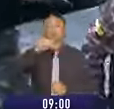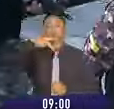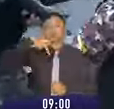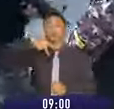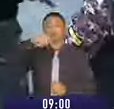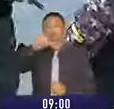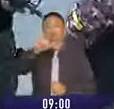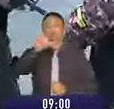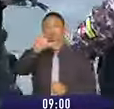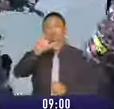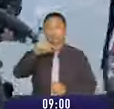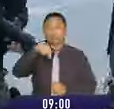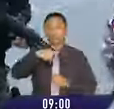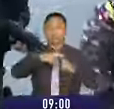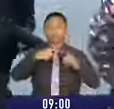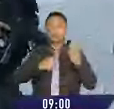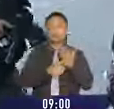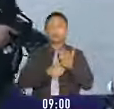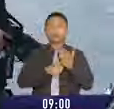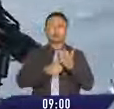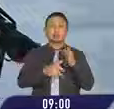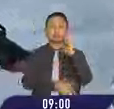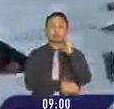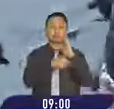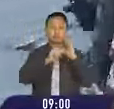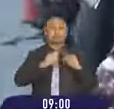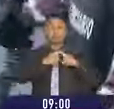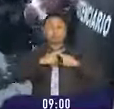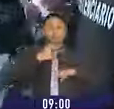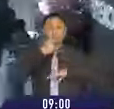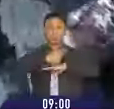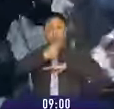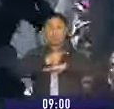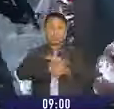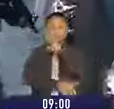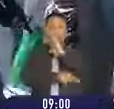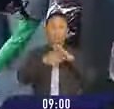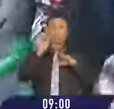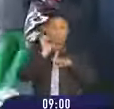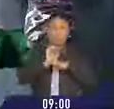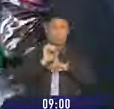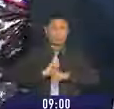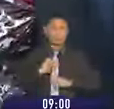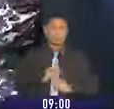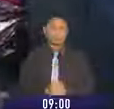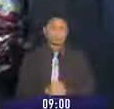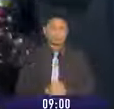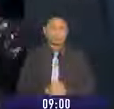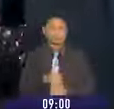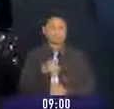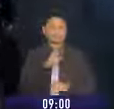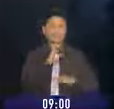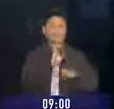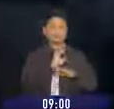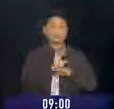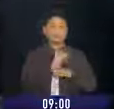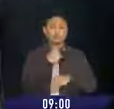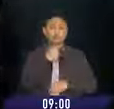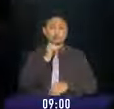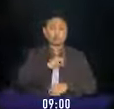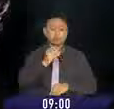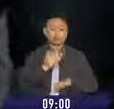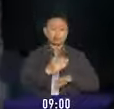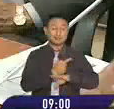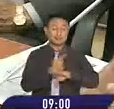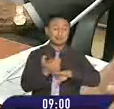Giannuncelli, exministro de Hidrocarburos y exgerente de Petroecuador en el correísmo, para rendir su versión en relación a lo dicho la